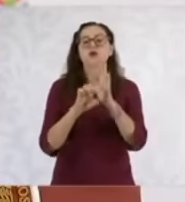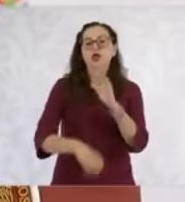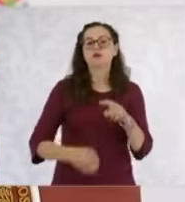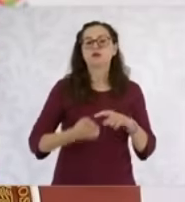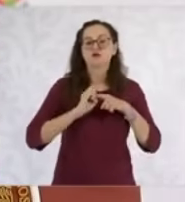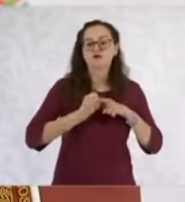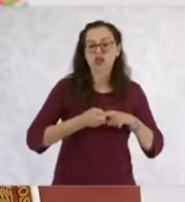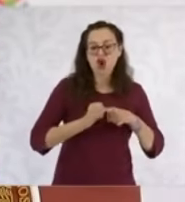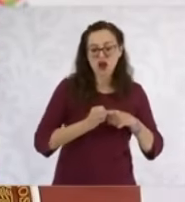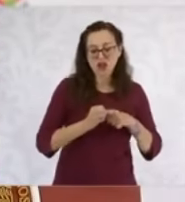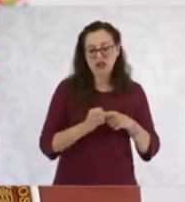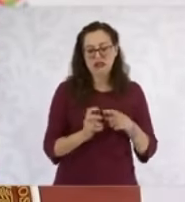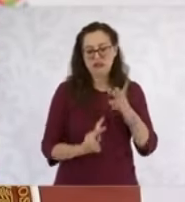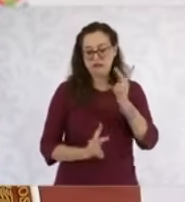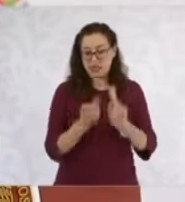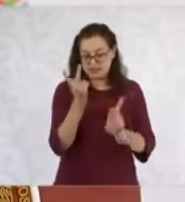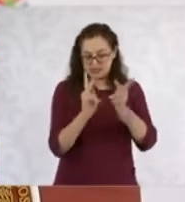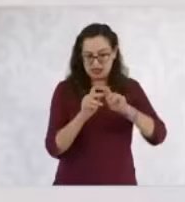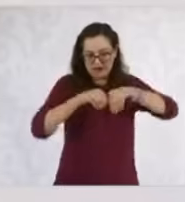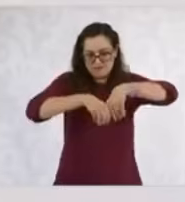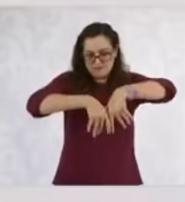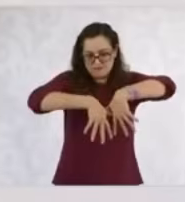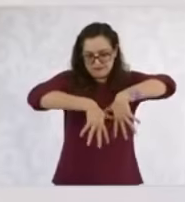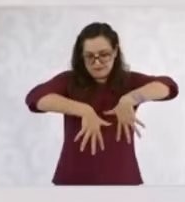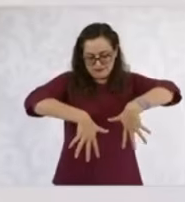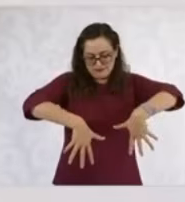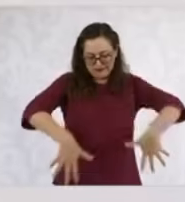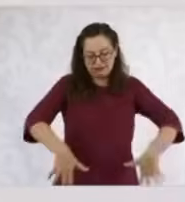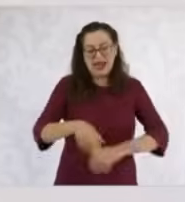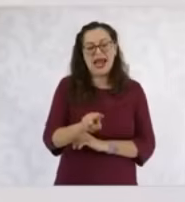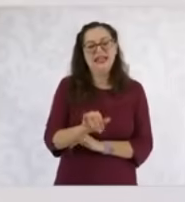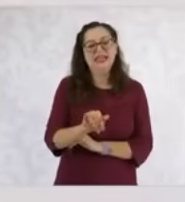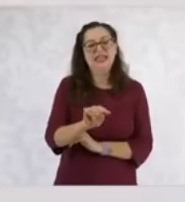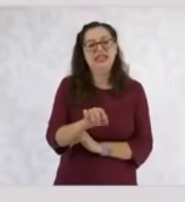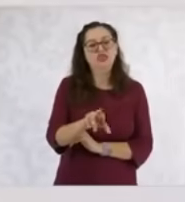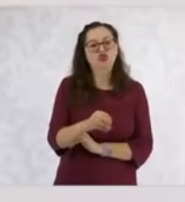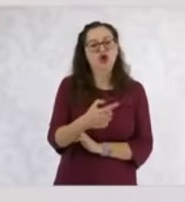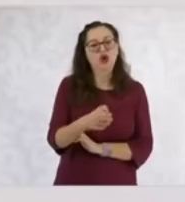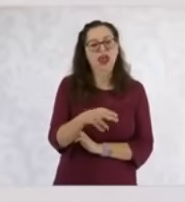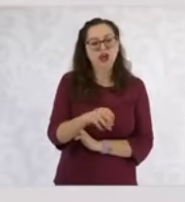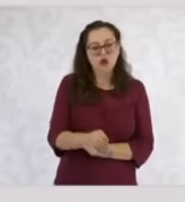Entonces queremos avanzar mucho en la autosuficiencia de frijol,